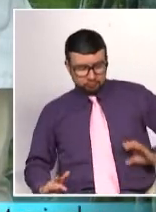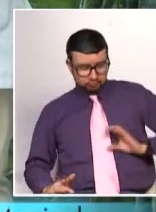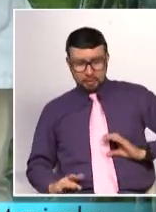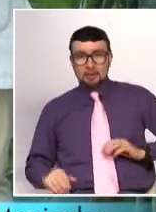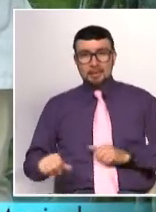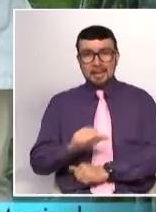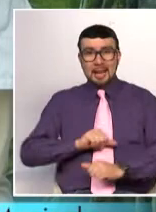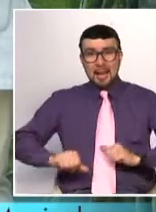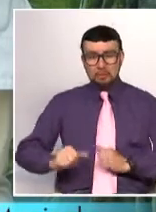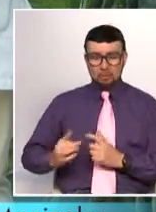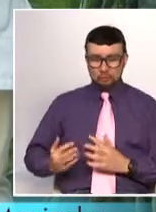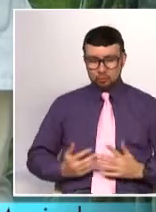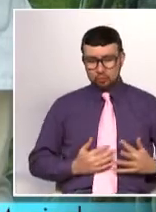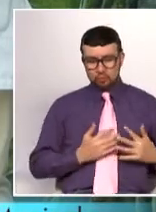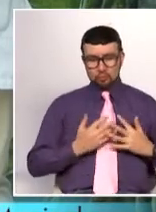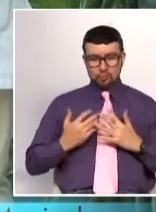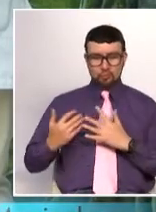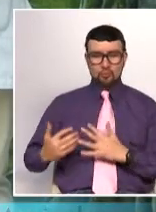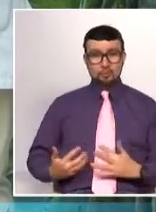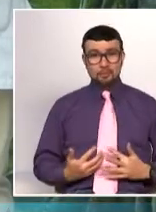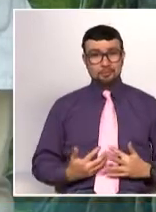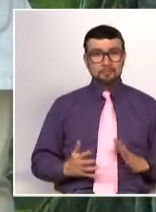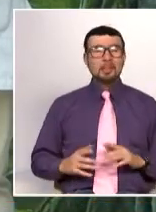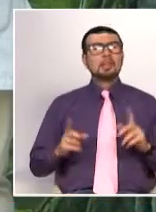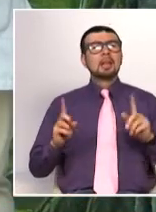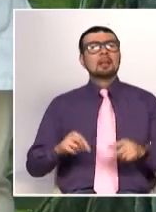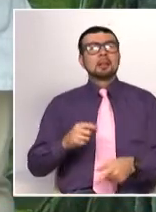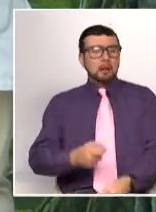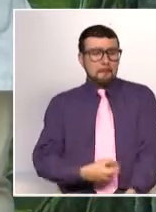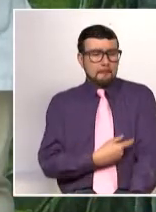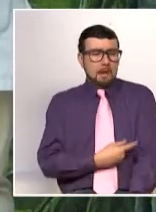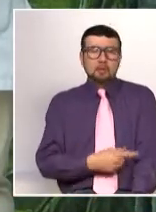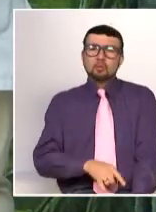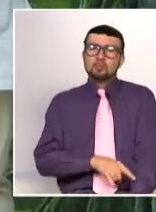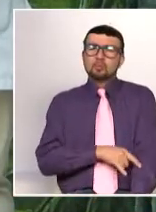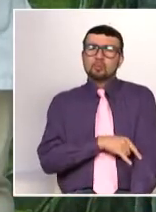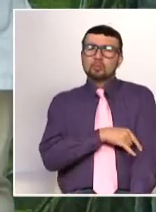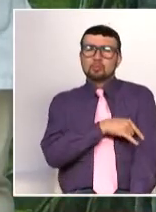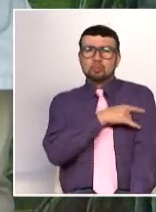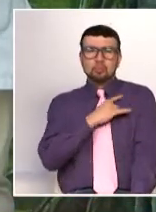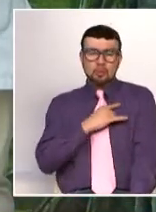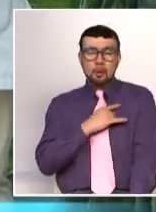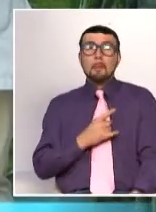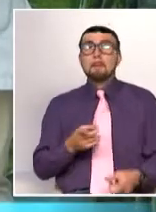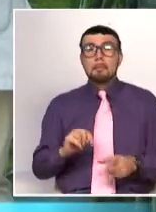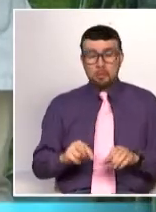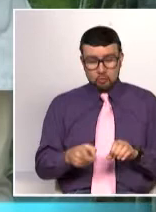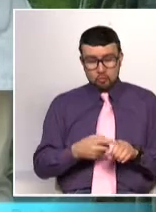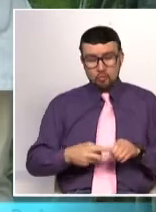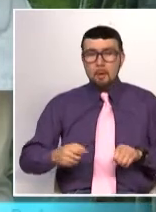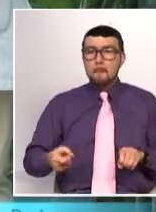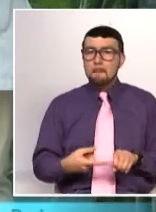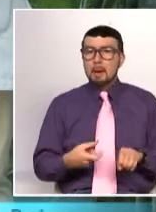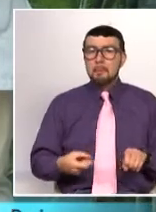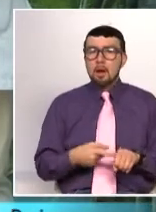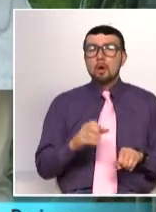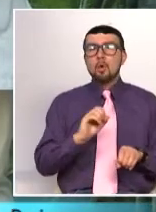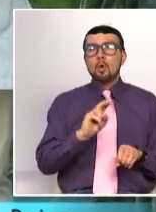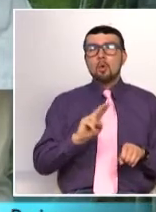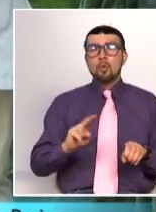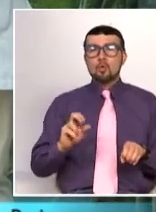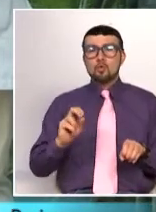los procesos de sueros oligoelementos con el ozono rectal y lo de las cámaras con